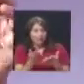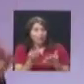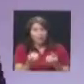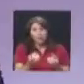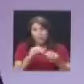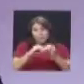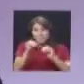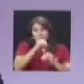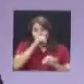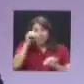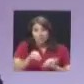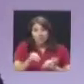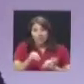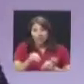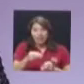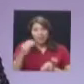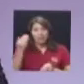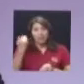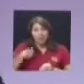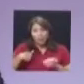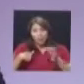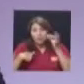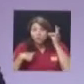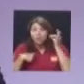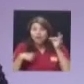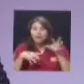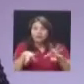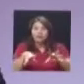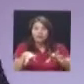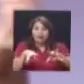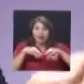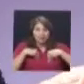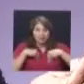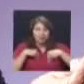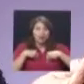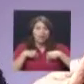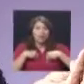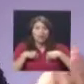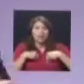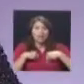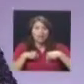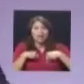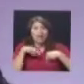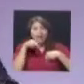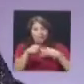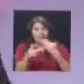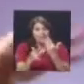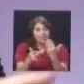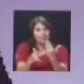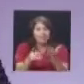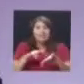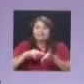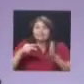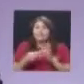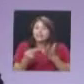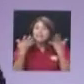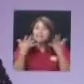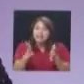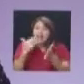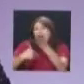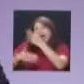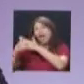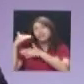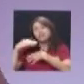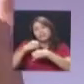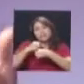técnica es los que ya no les respondieron a las de baja complejidad ya se les hizo modificaciones de estilo